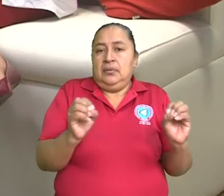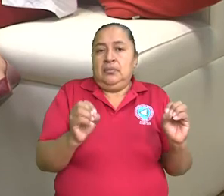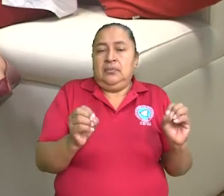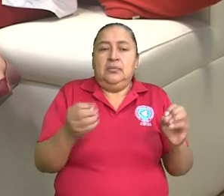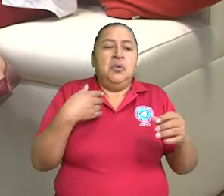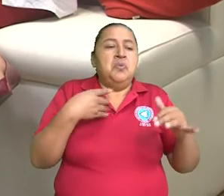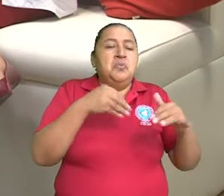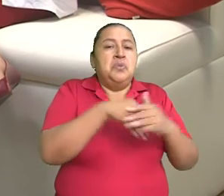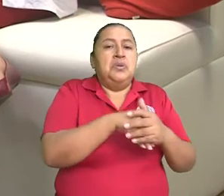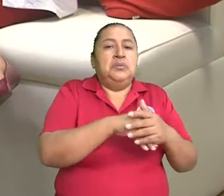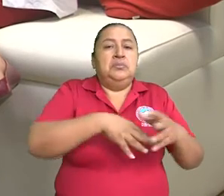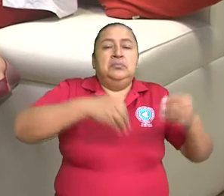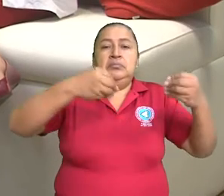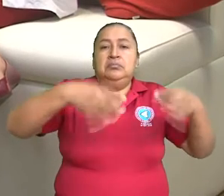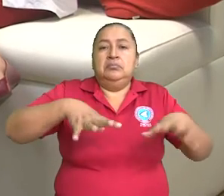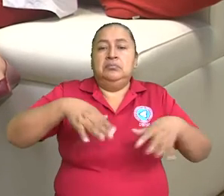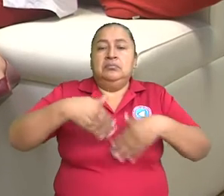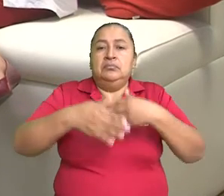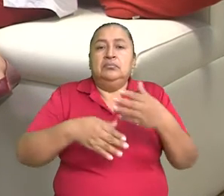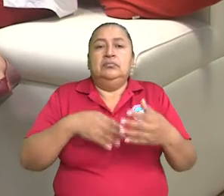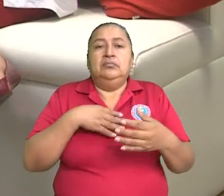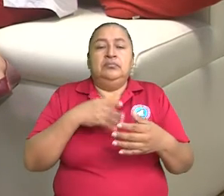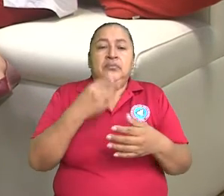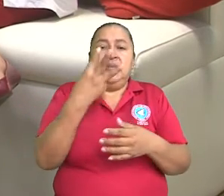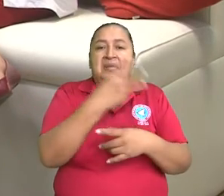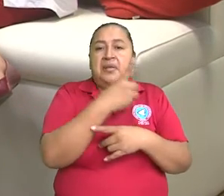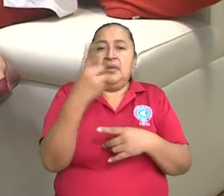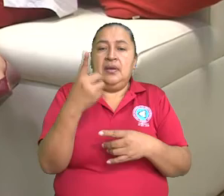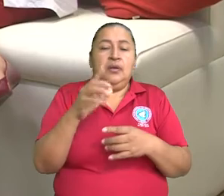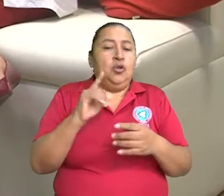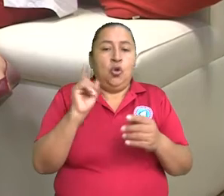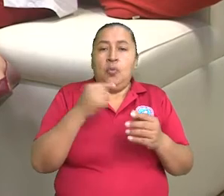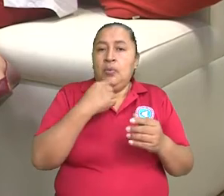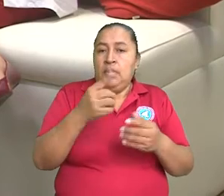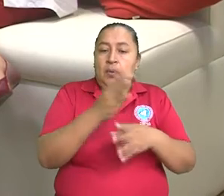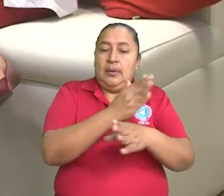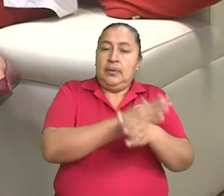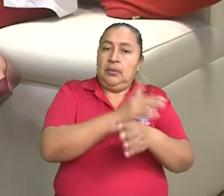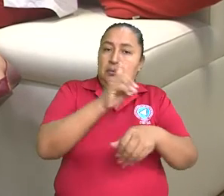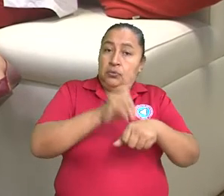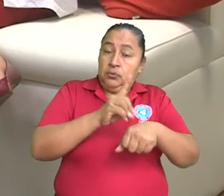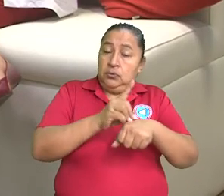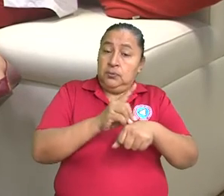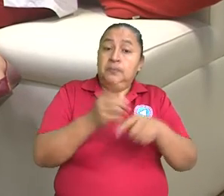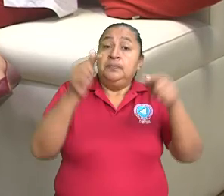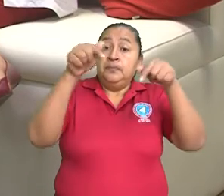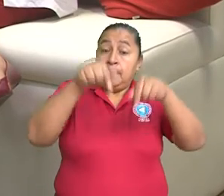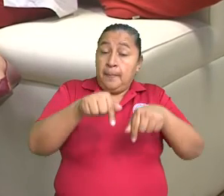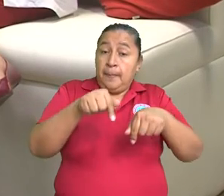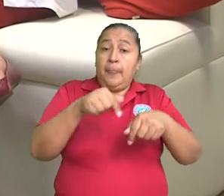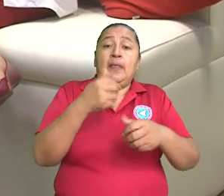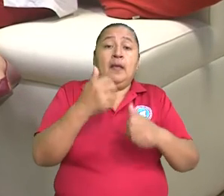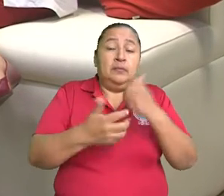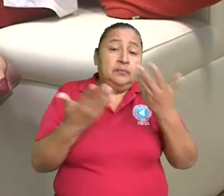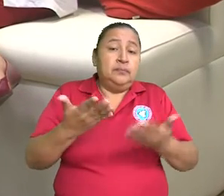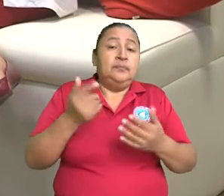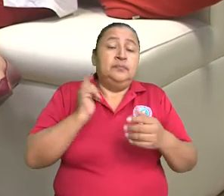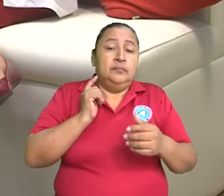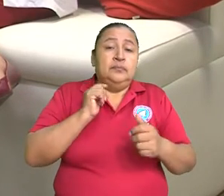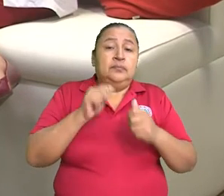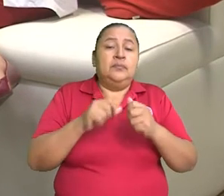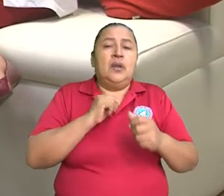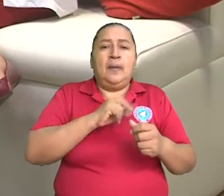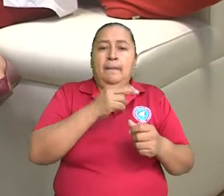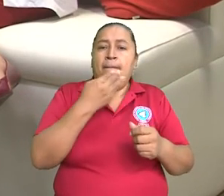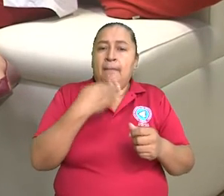lo guarda, se pierde, y solo cumplió 3 días y no como lo indicó el médico. Así es. Eso es lo que pasa muchas veces. Hay